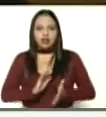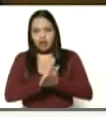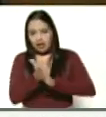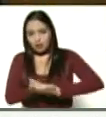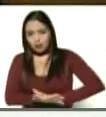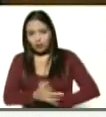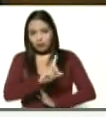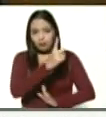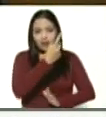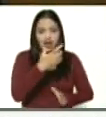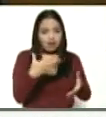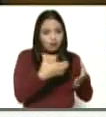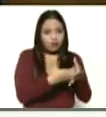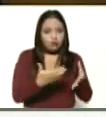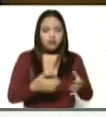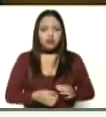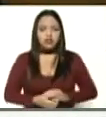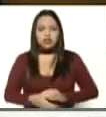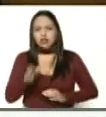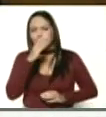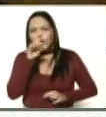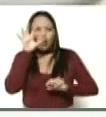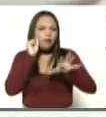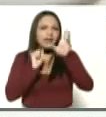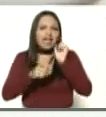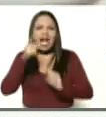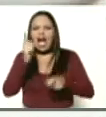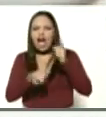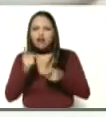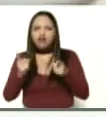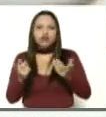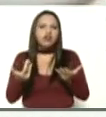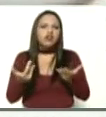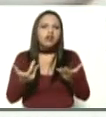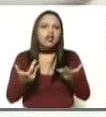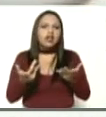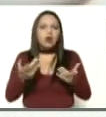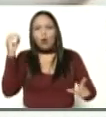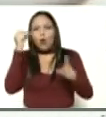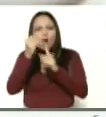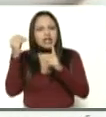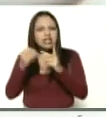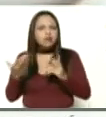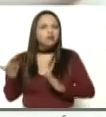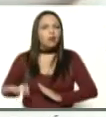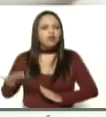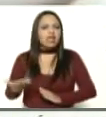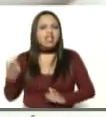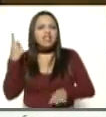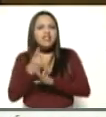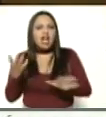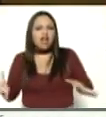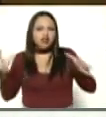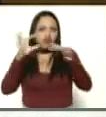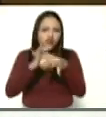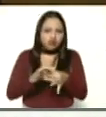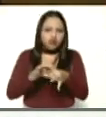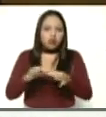Primera República, la no comprensión de algunos elementos fundamentales que debían asociarnos y que